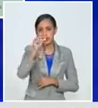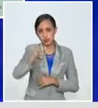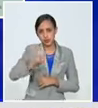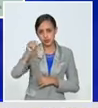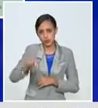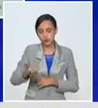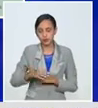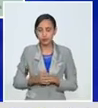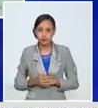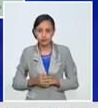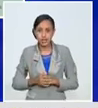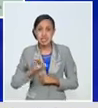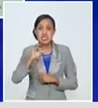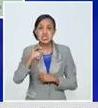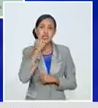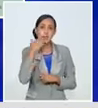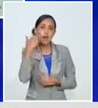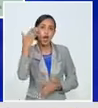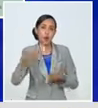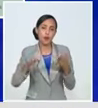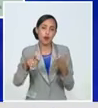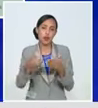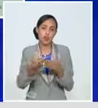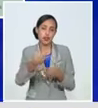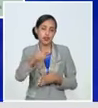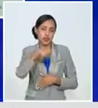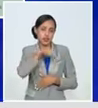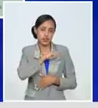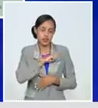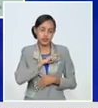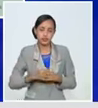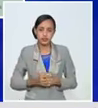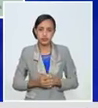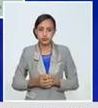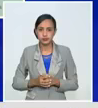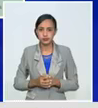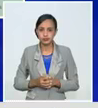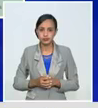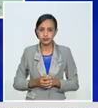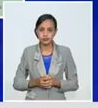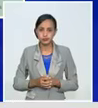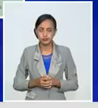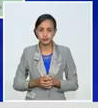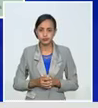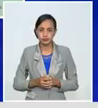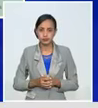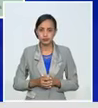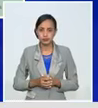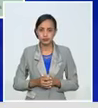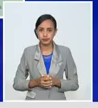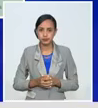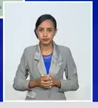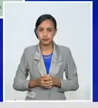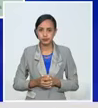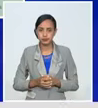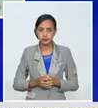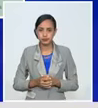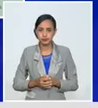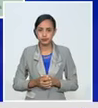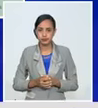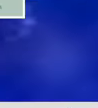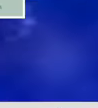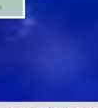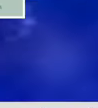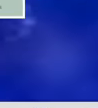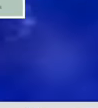7 más que la jornada anterior en 7 de sus 14 municipios. El mayor